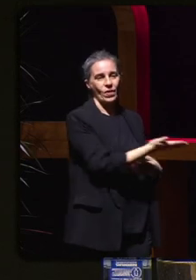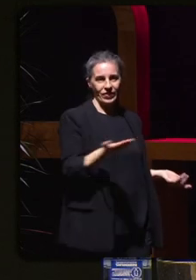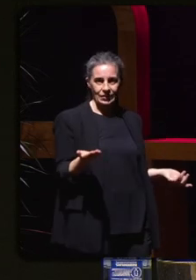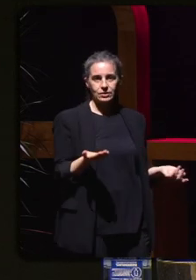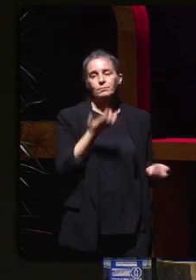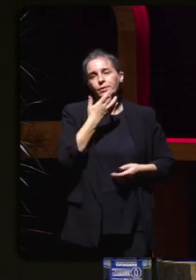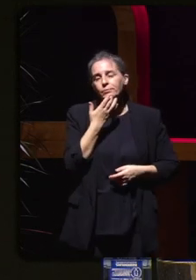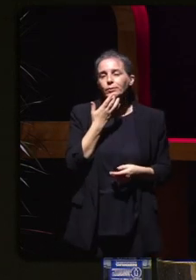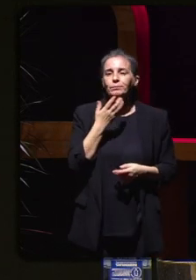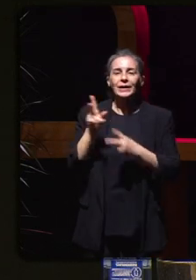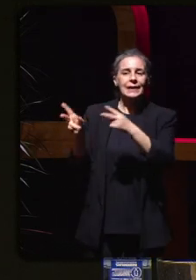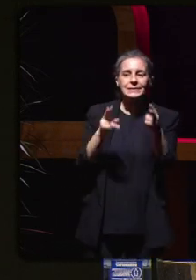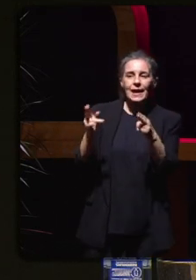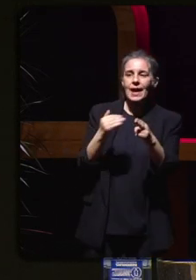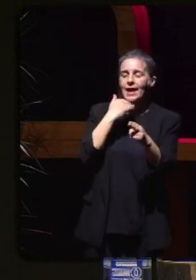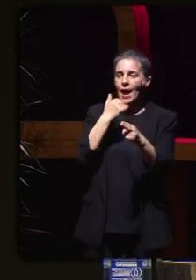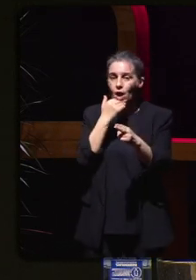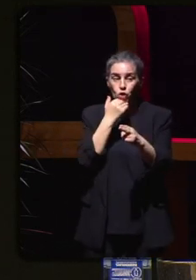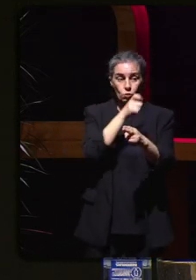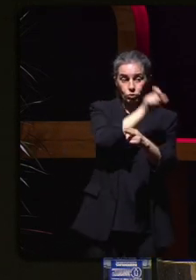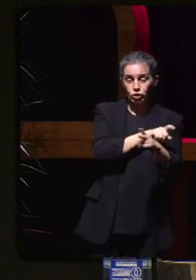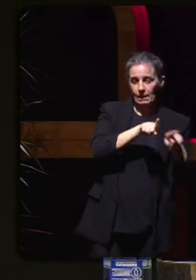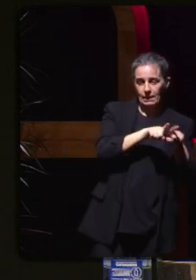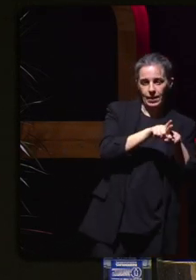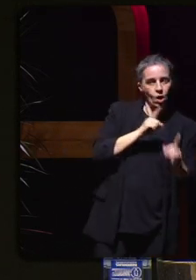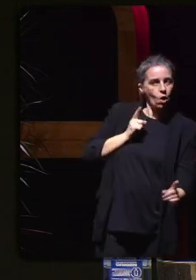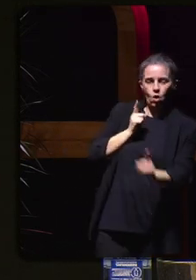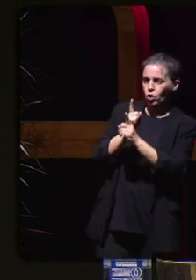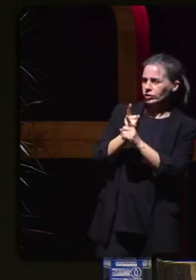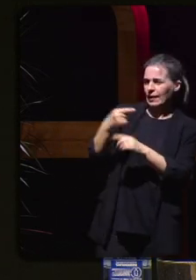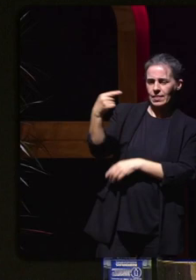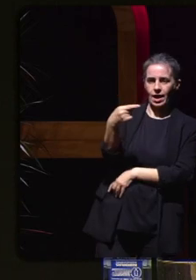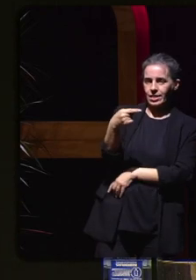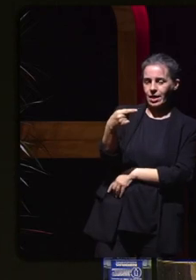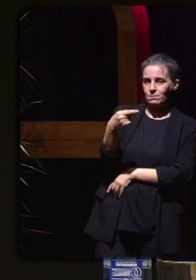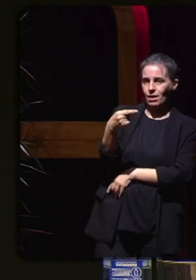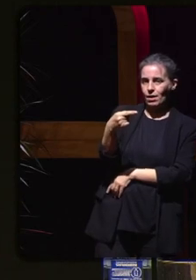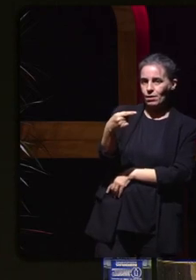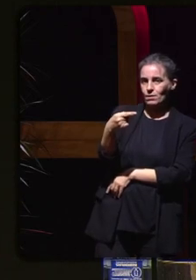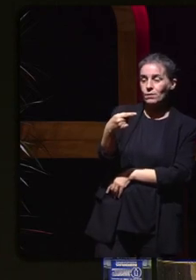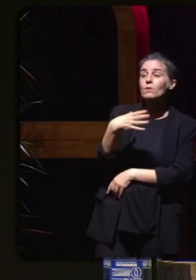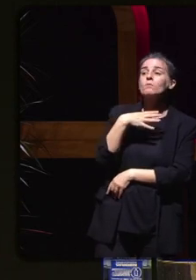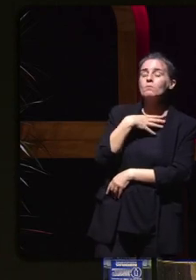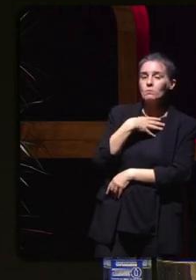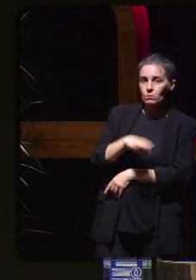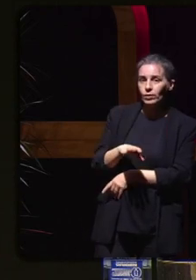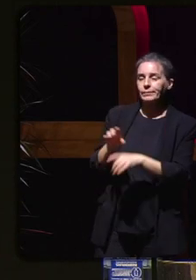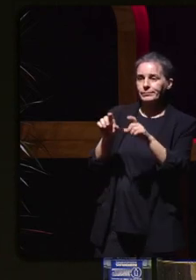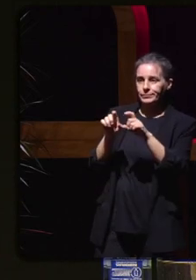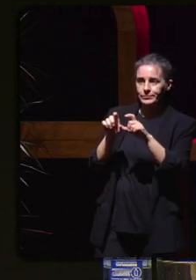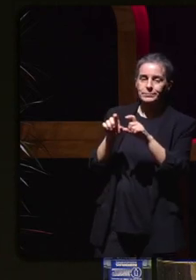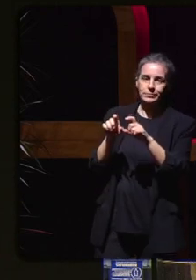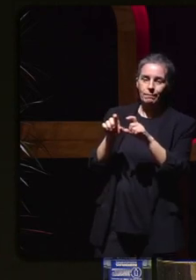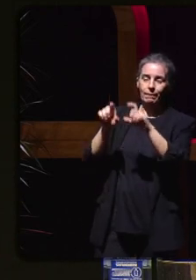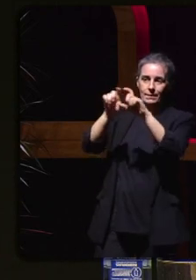serie de una productora se puede esperar que esa productora o esa plataforma No digo que sea algo generalizado ni que hagan todas Pero es algo que ocurre